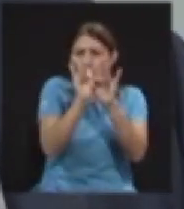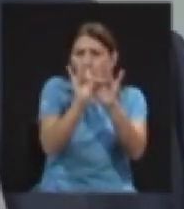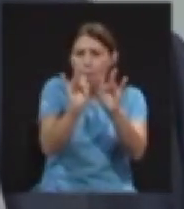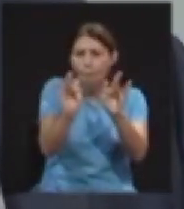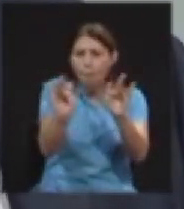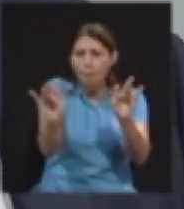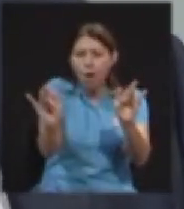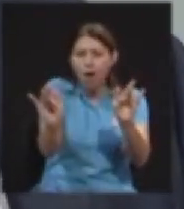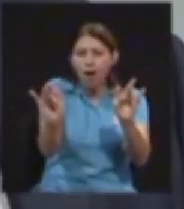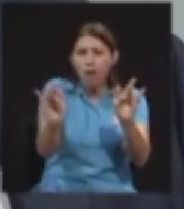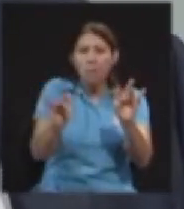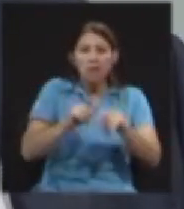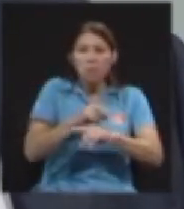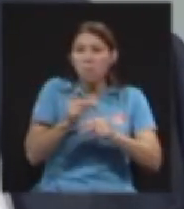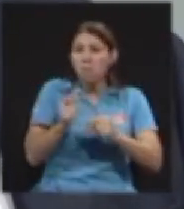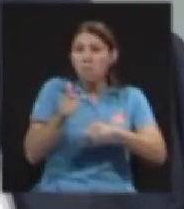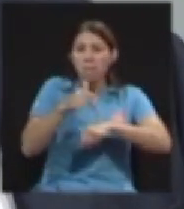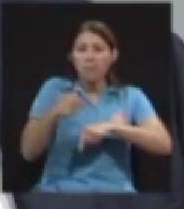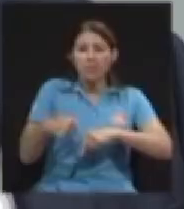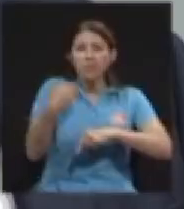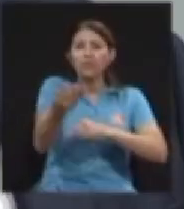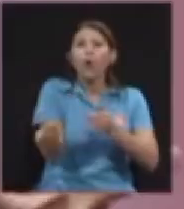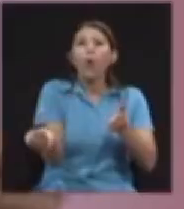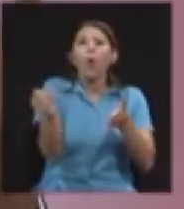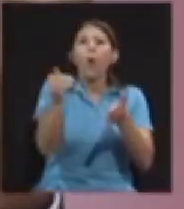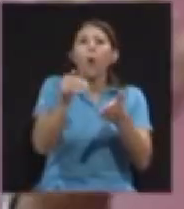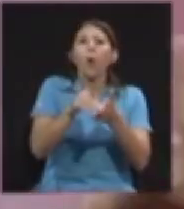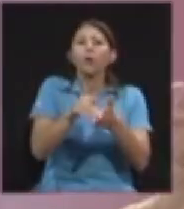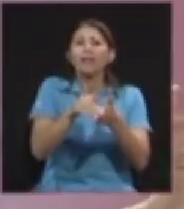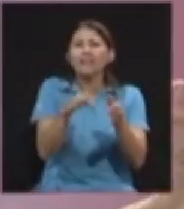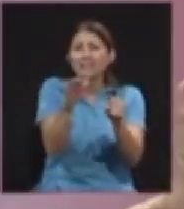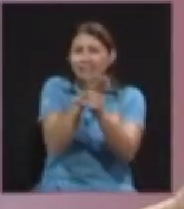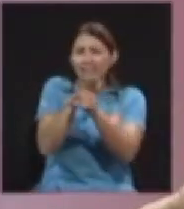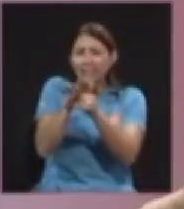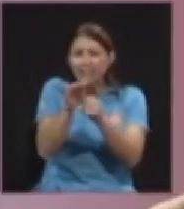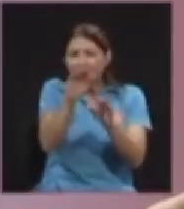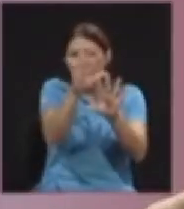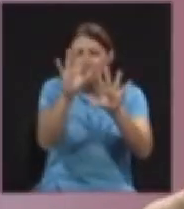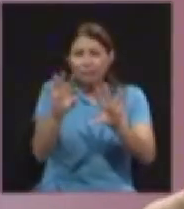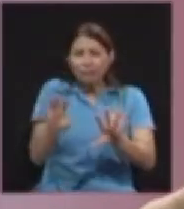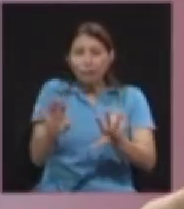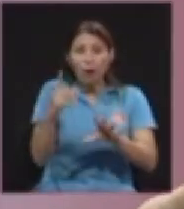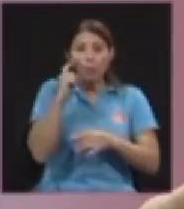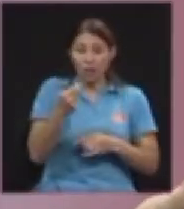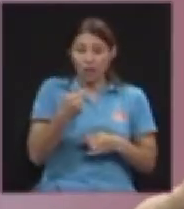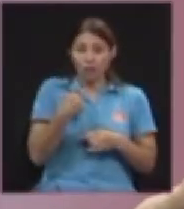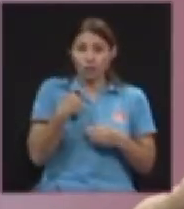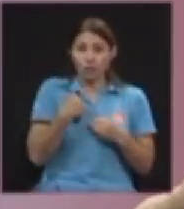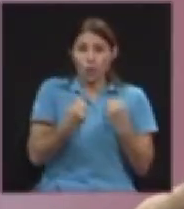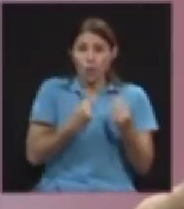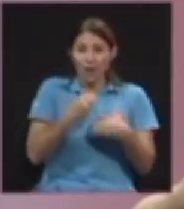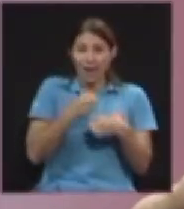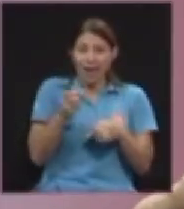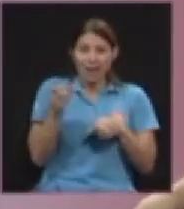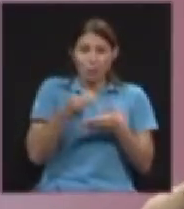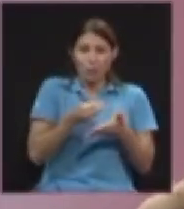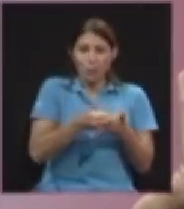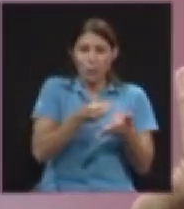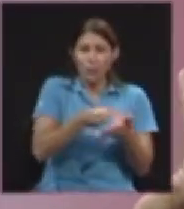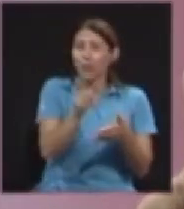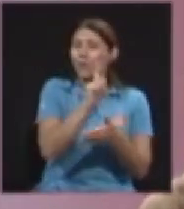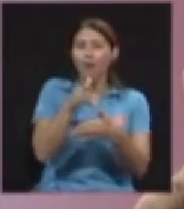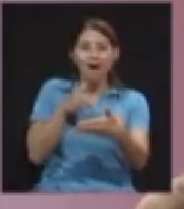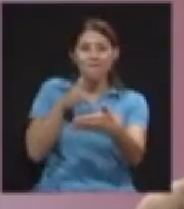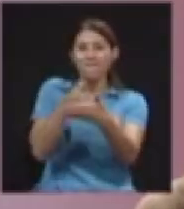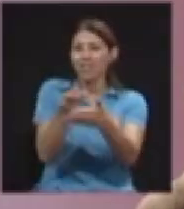afecto el precio de los bollos de pan. Y tal vez, don Edgar, yo por lo menos el ejemplo que uso más, sobre todo por